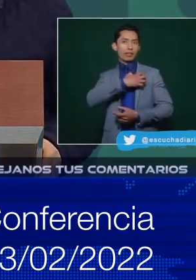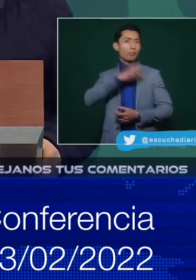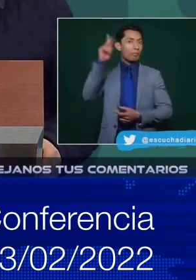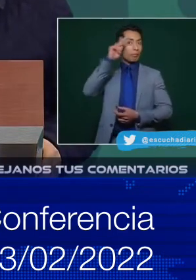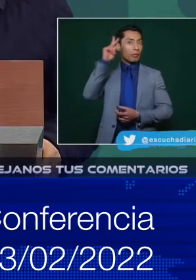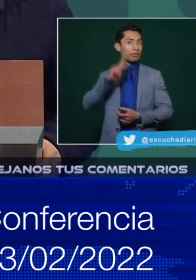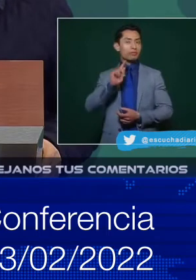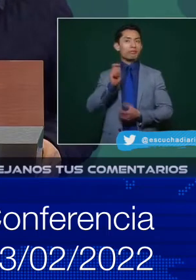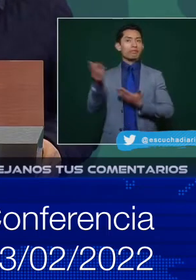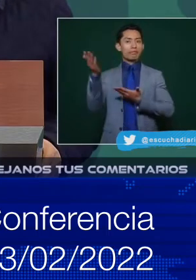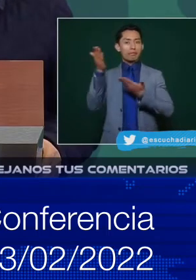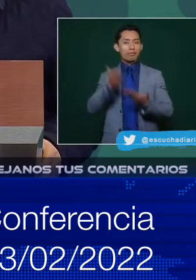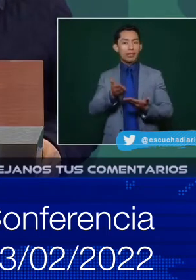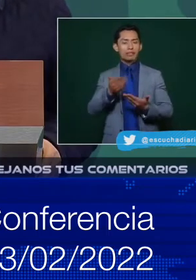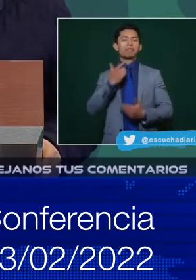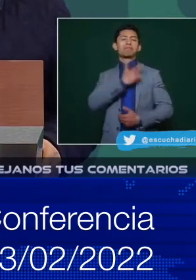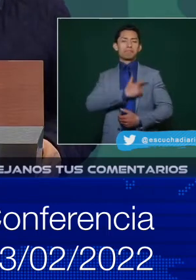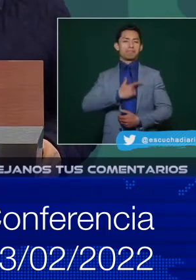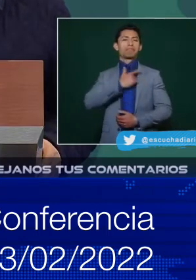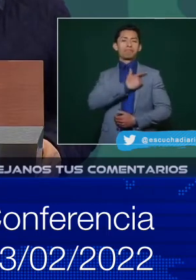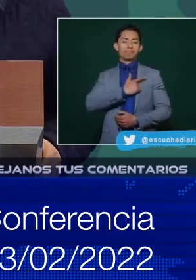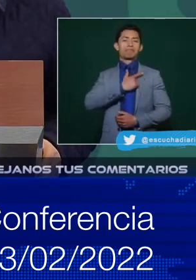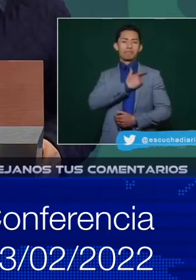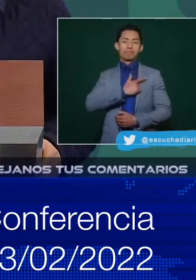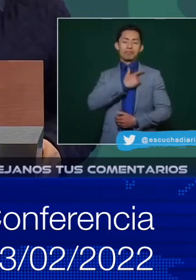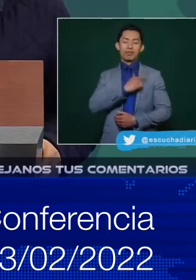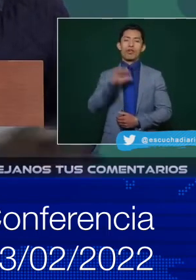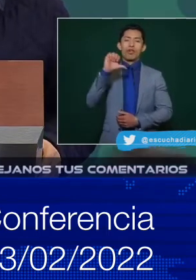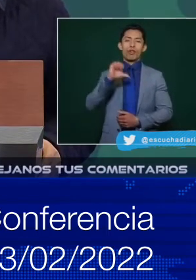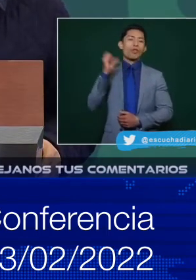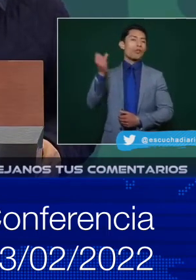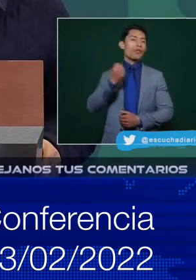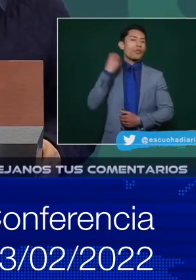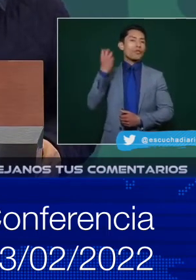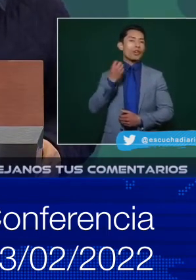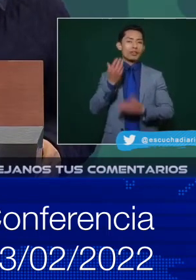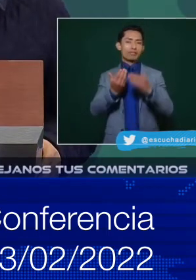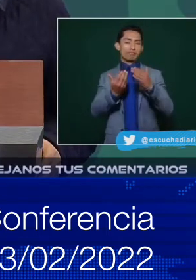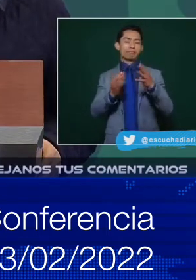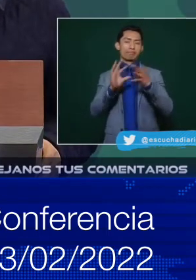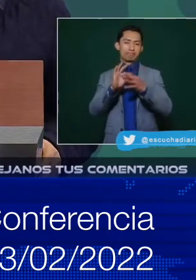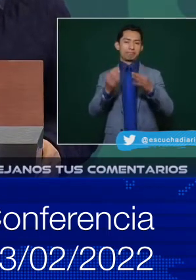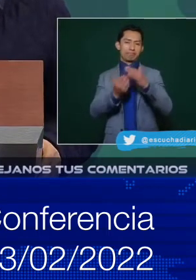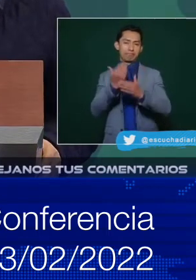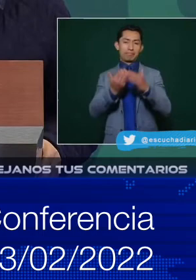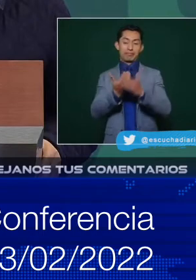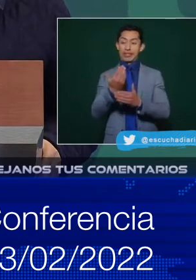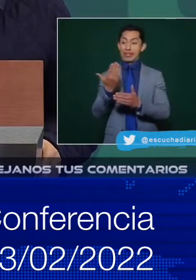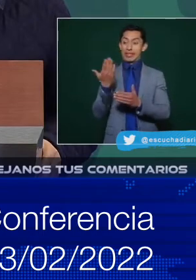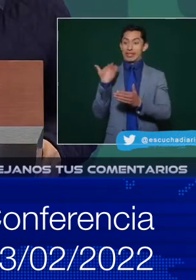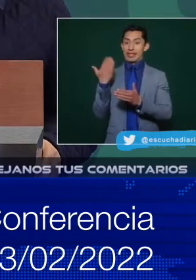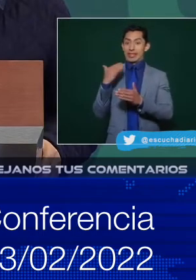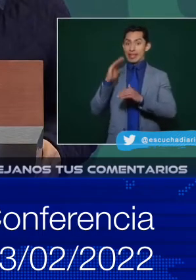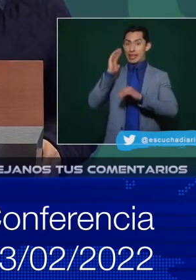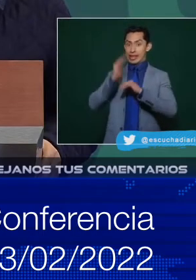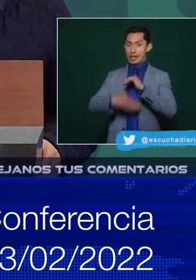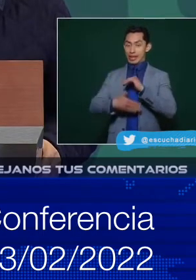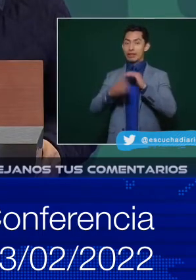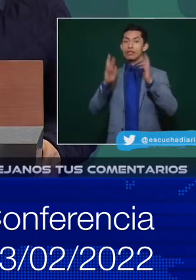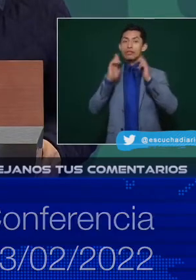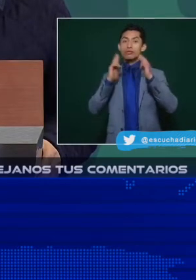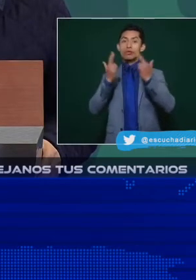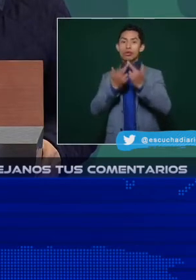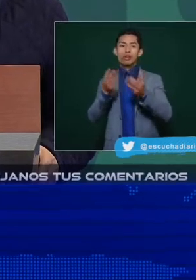llevar a cabo esta conferencia. Acabamos de terminar nuestra reunión